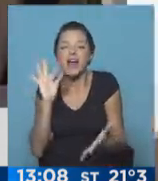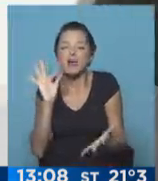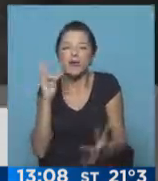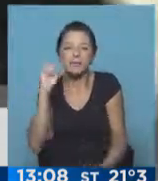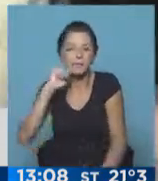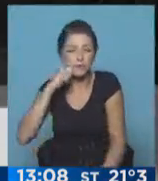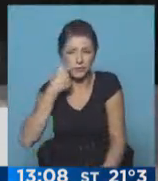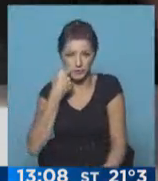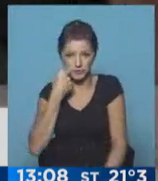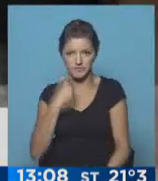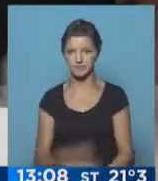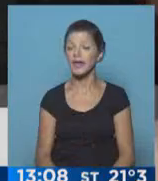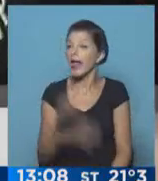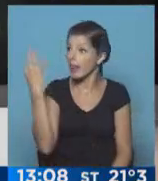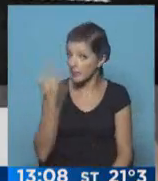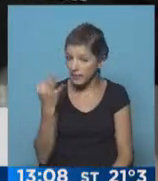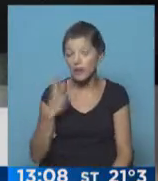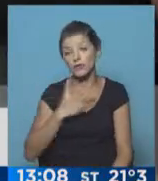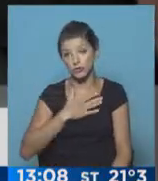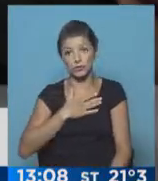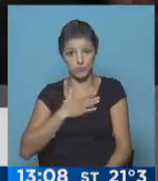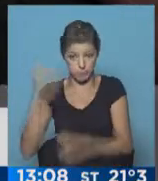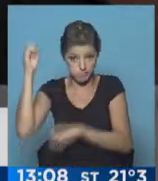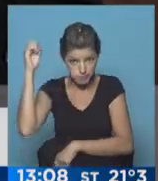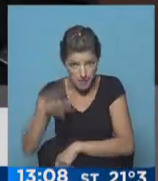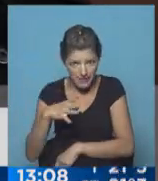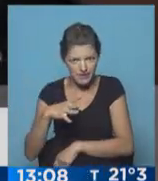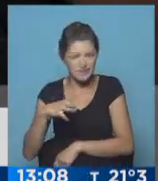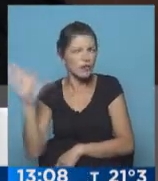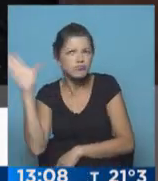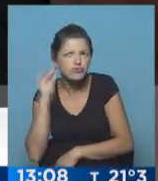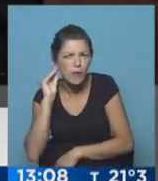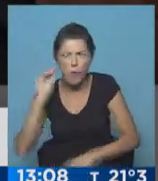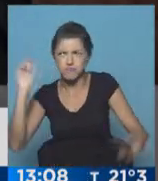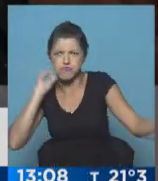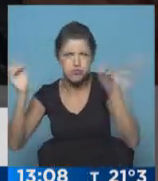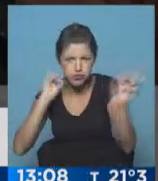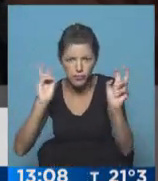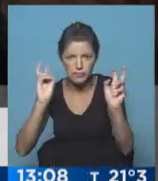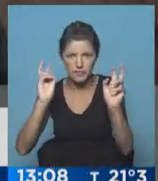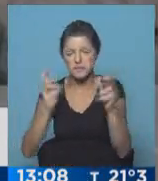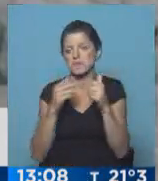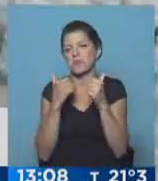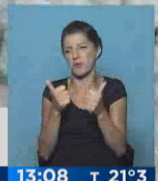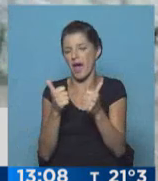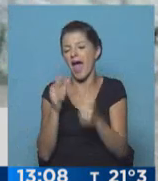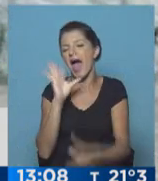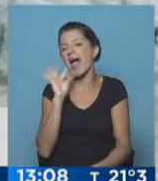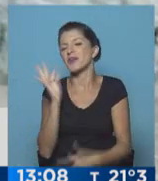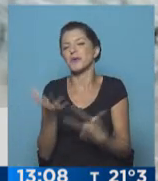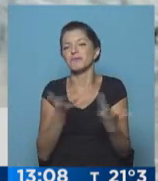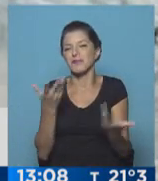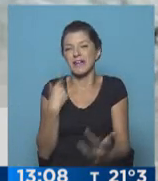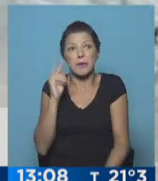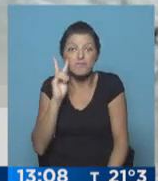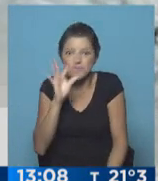hermosa? La verdad que veníamos llegando recién y sentimos el estruendo espectacular, una cosa que uno no ve